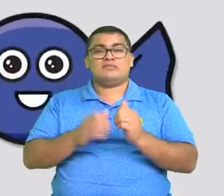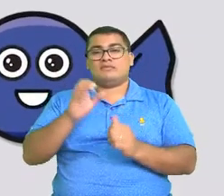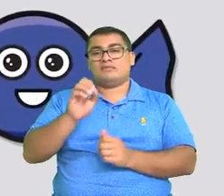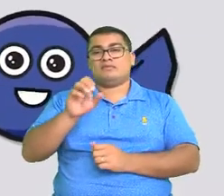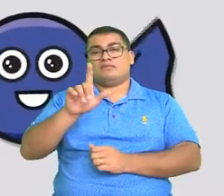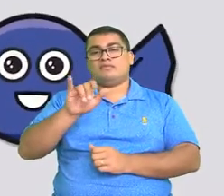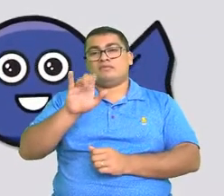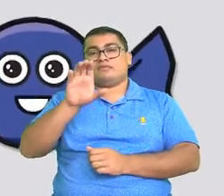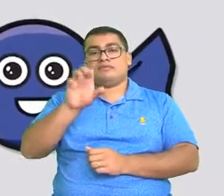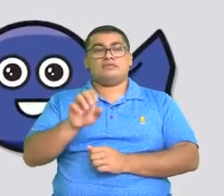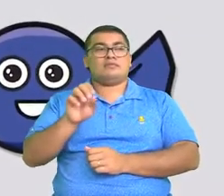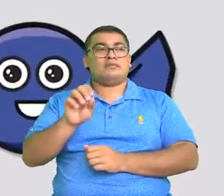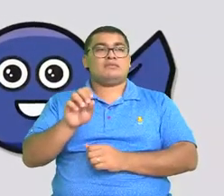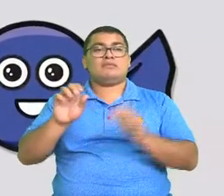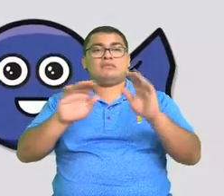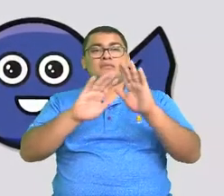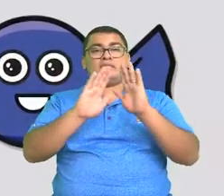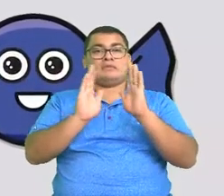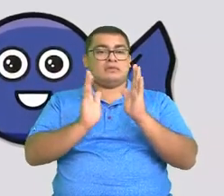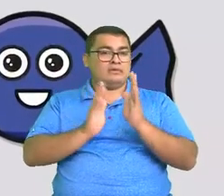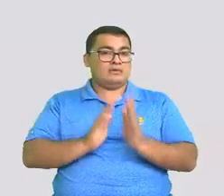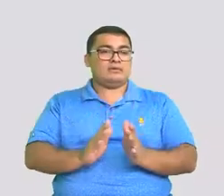la comida de la mujer de